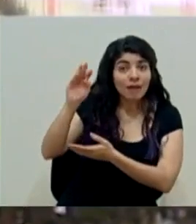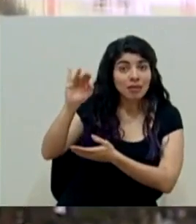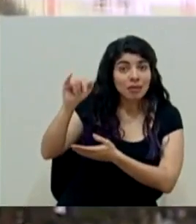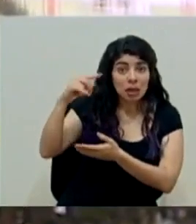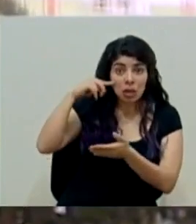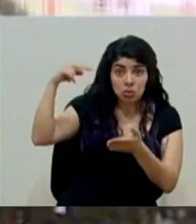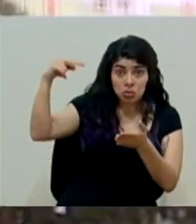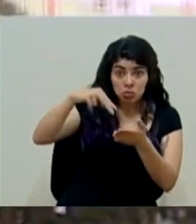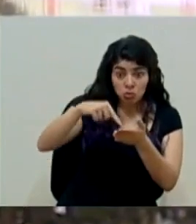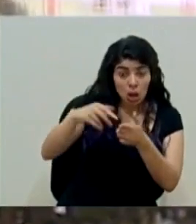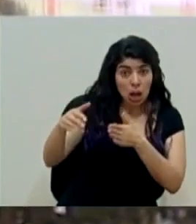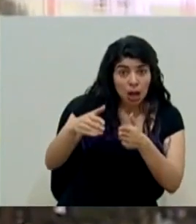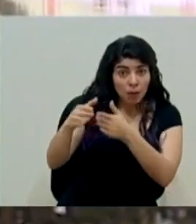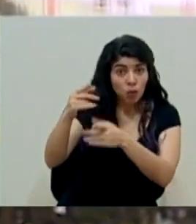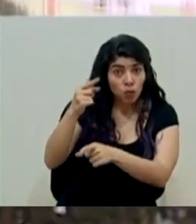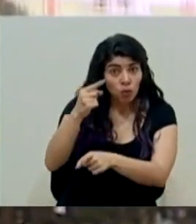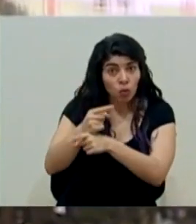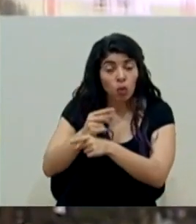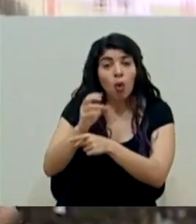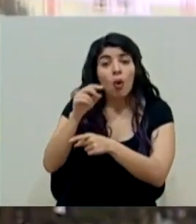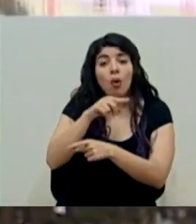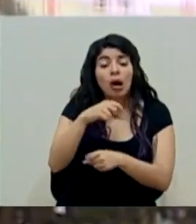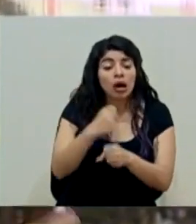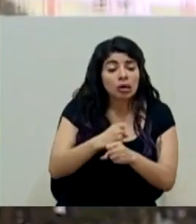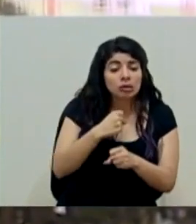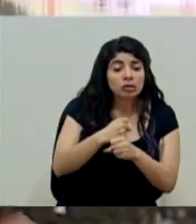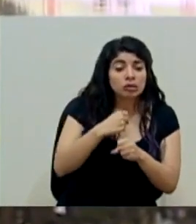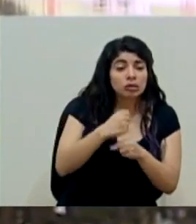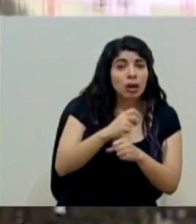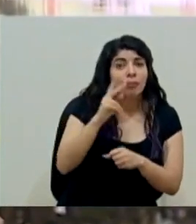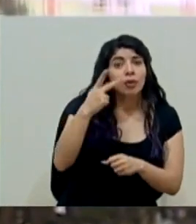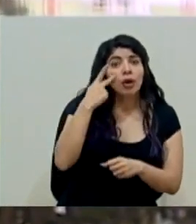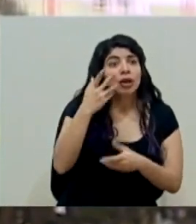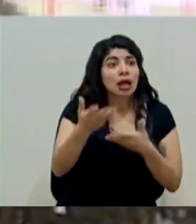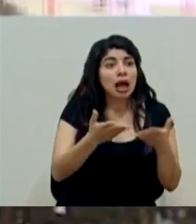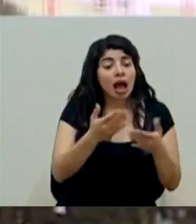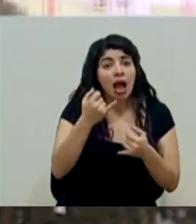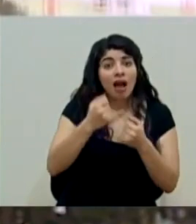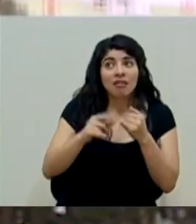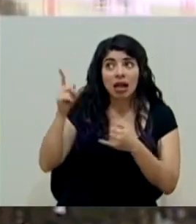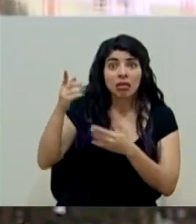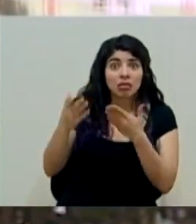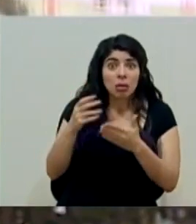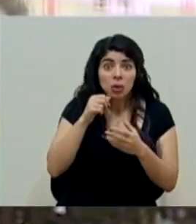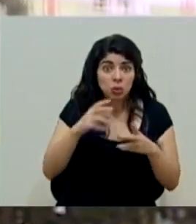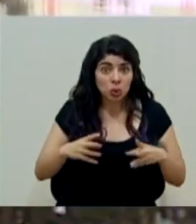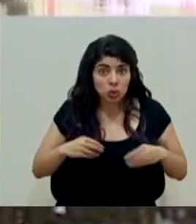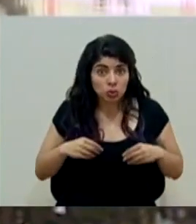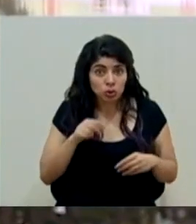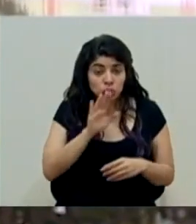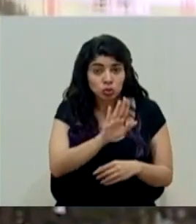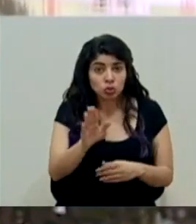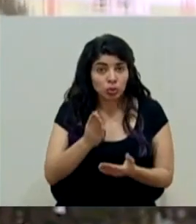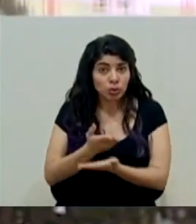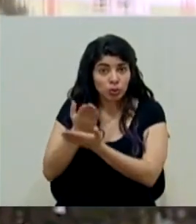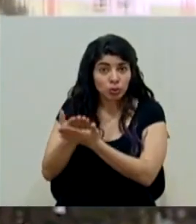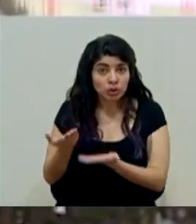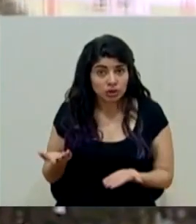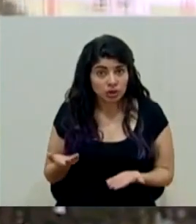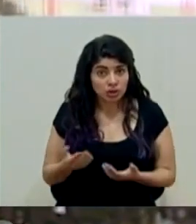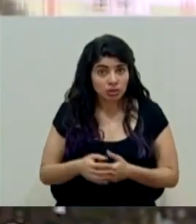ver por dónde iba esa línea, si es correcto o no, o se están desgastando políticamente desde ya sin saber si al fin y al cabo nos van a aceptar la propuesta de la que ustedes